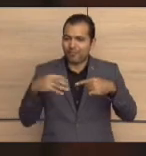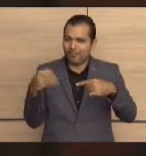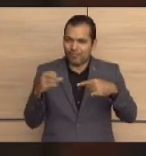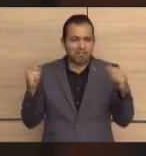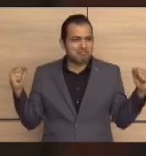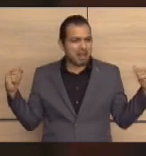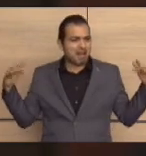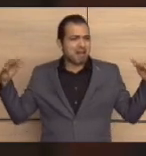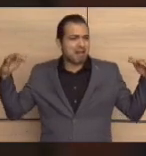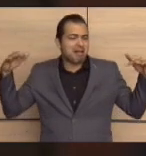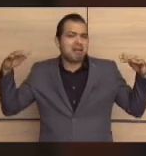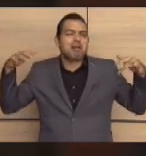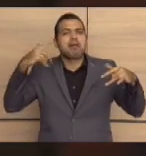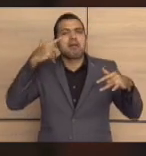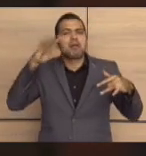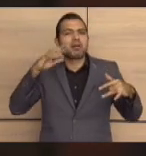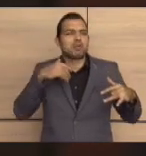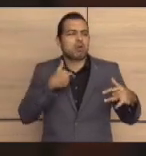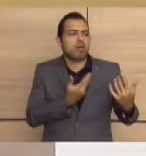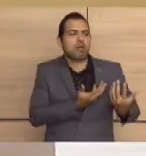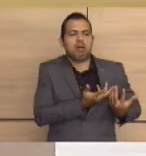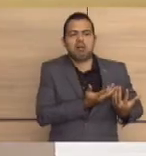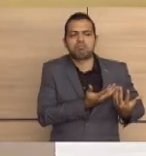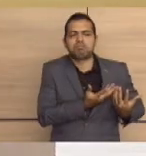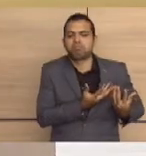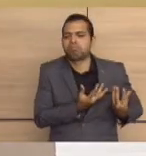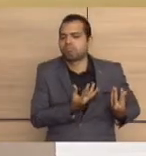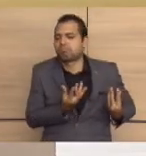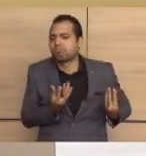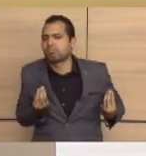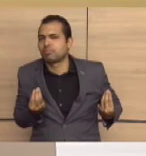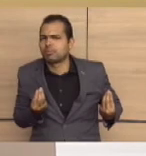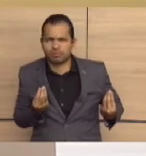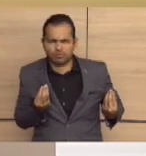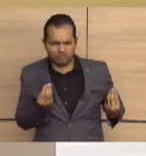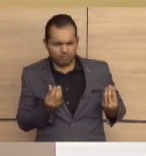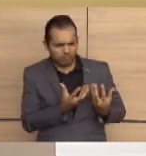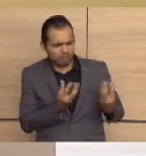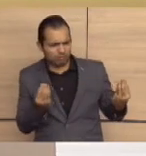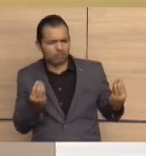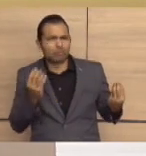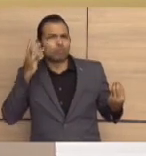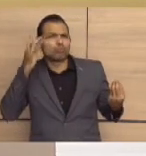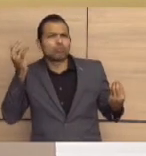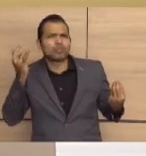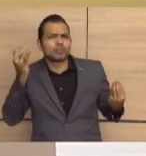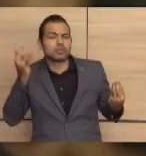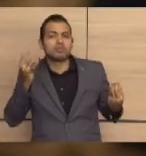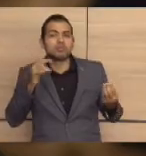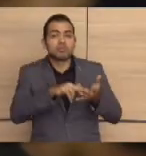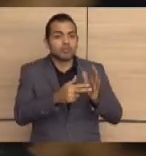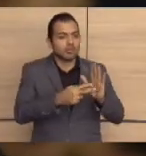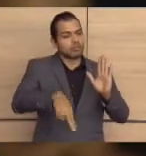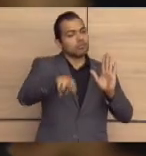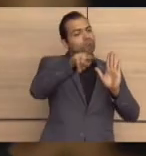Emanciparse en el sentido de que nos hemos salido del aula, nos hemos salido de la norma,